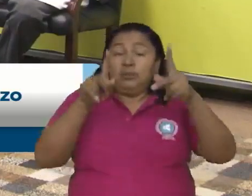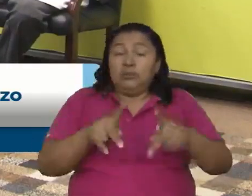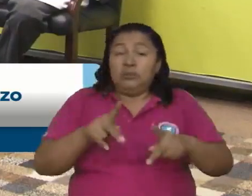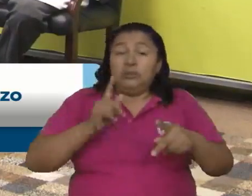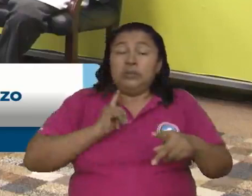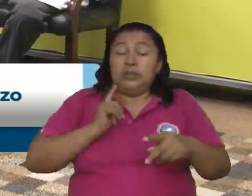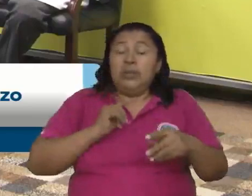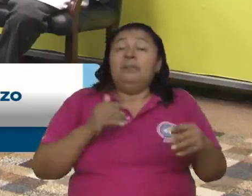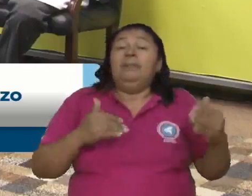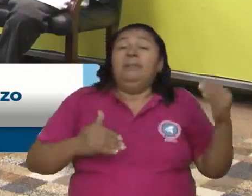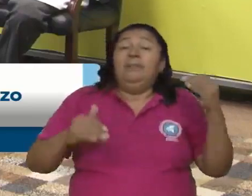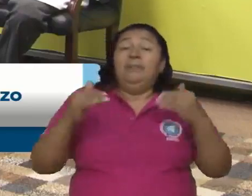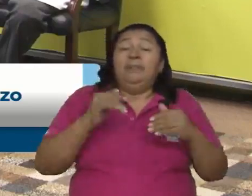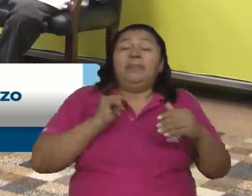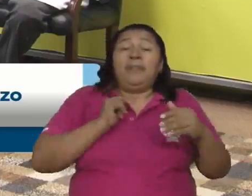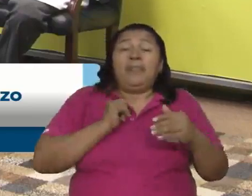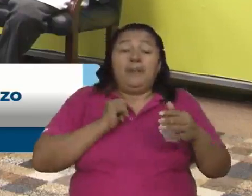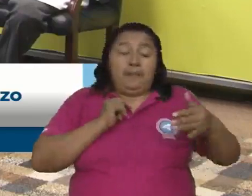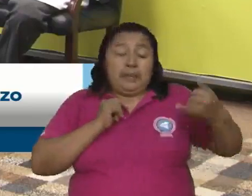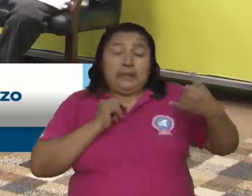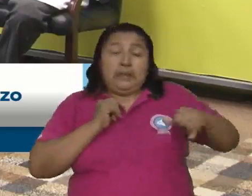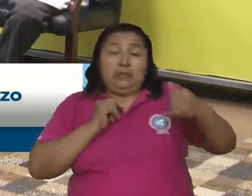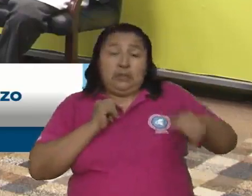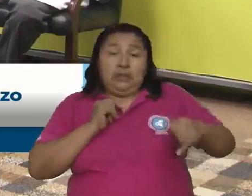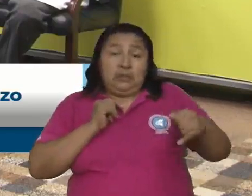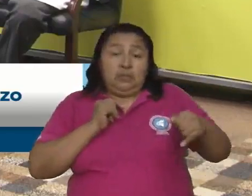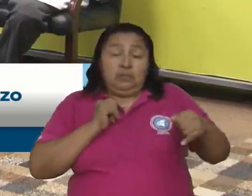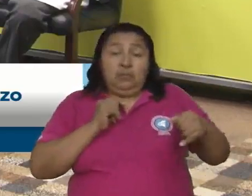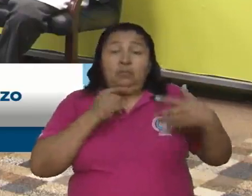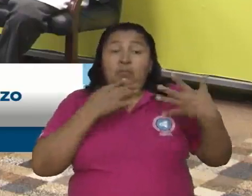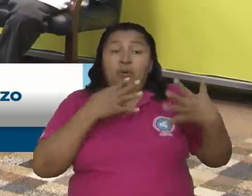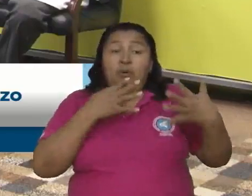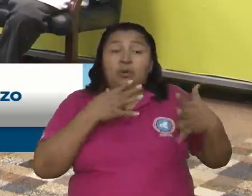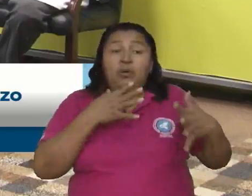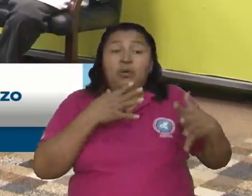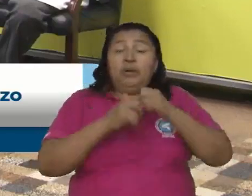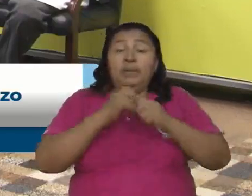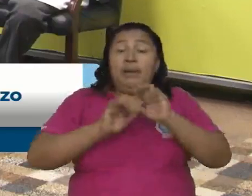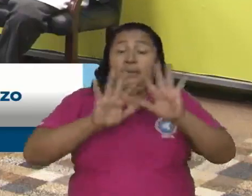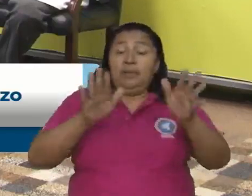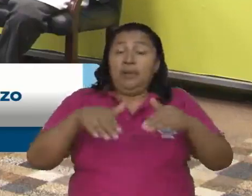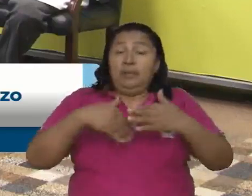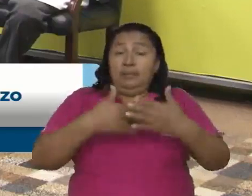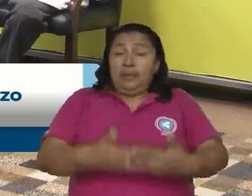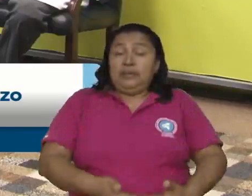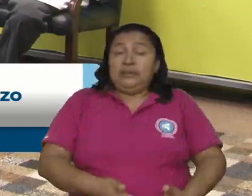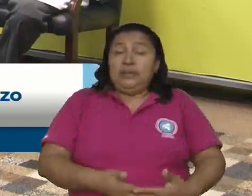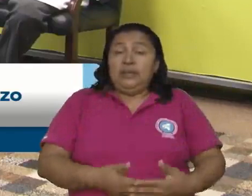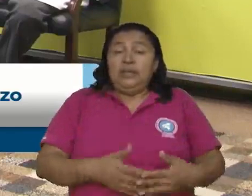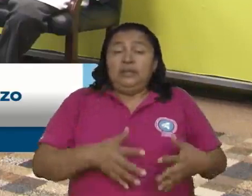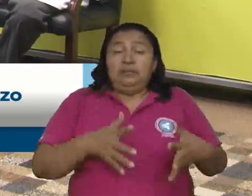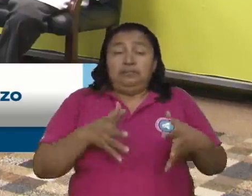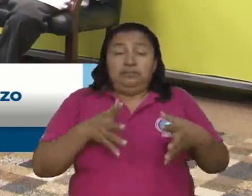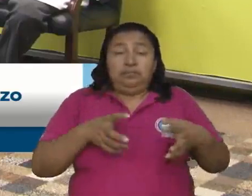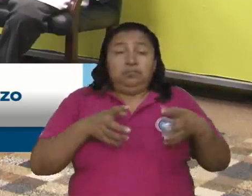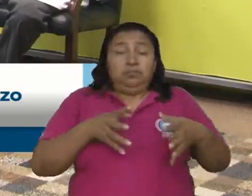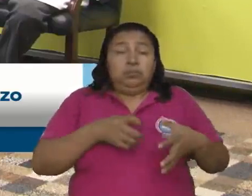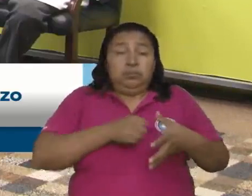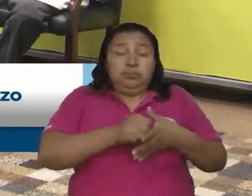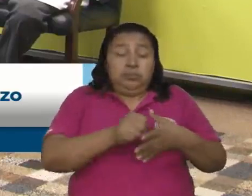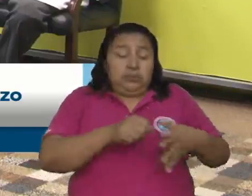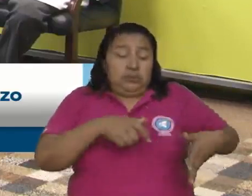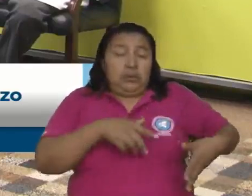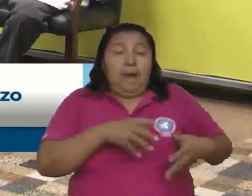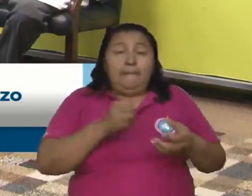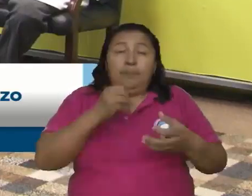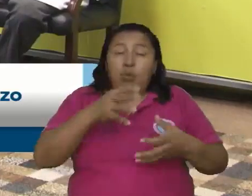y más del lado izquierdo, porque el problema de las embarazadas, la compresión que se da por el útero se da más del lado